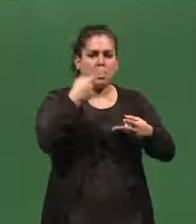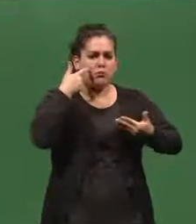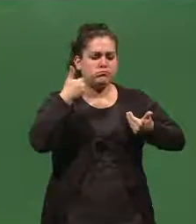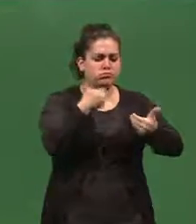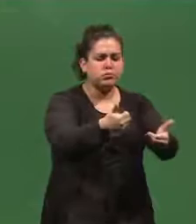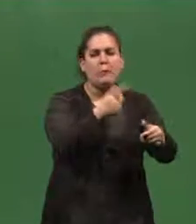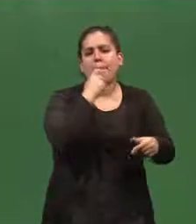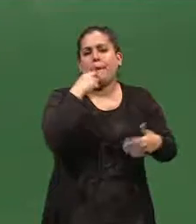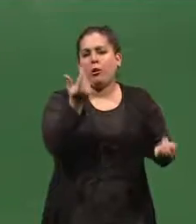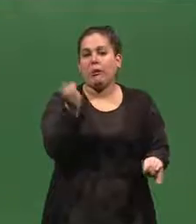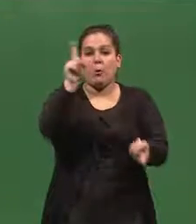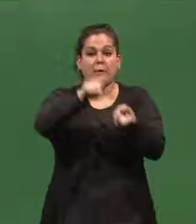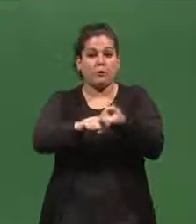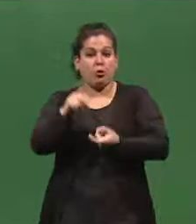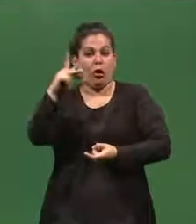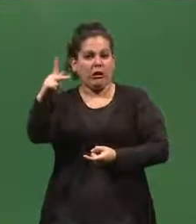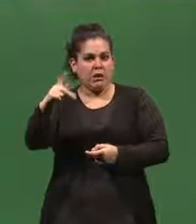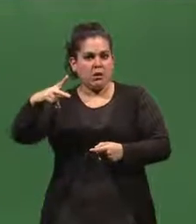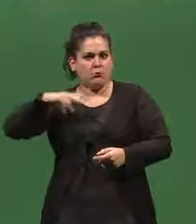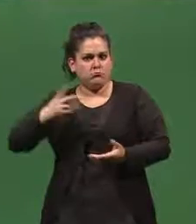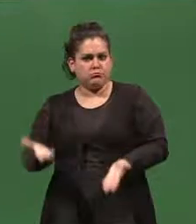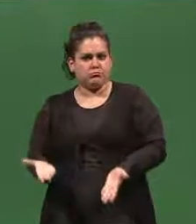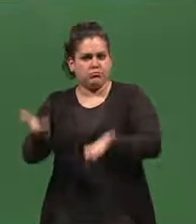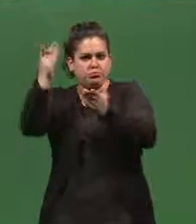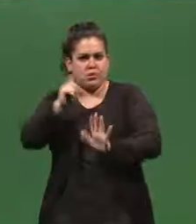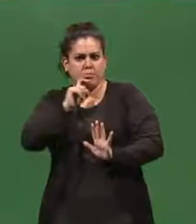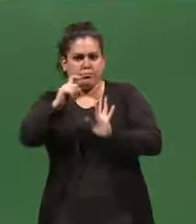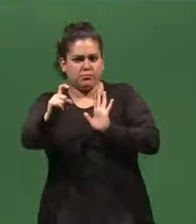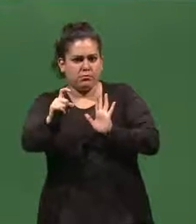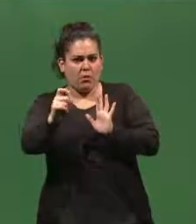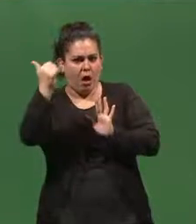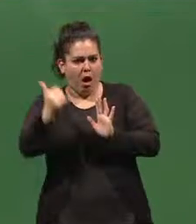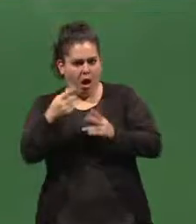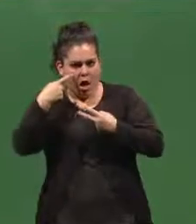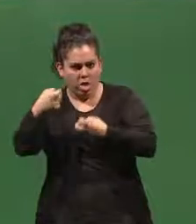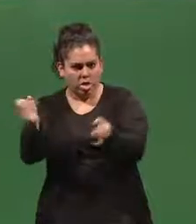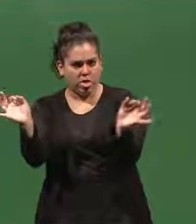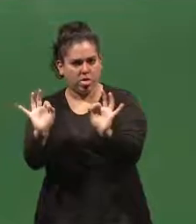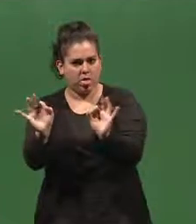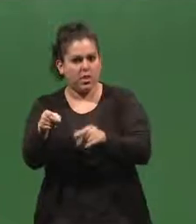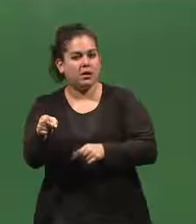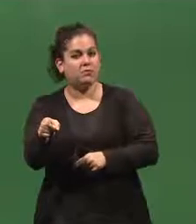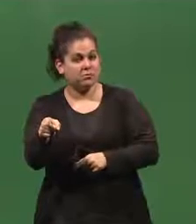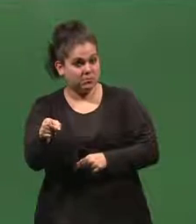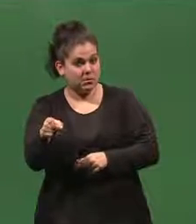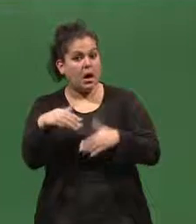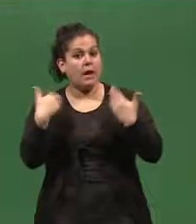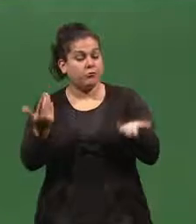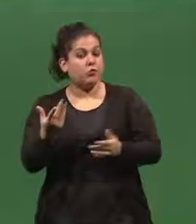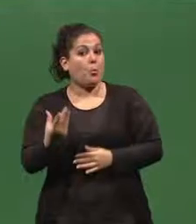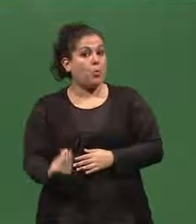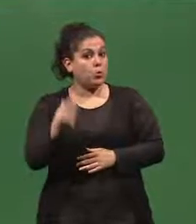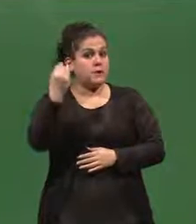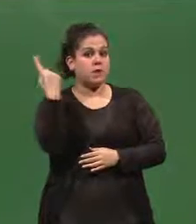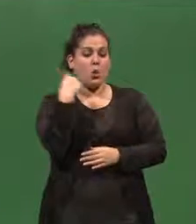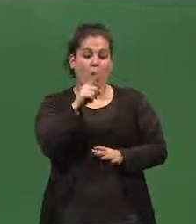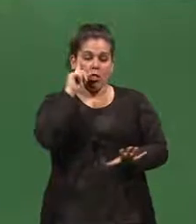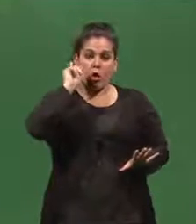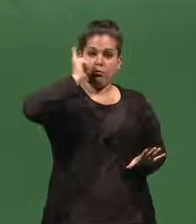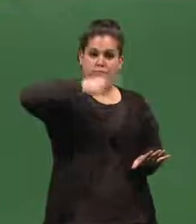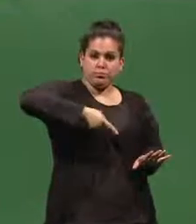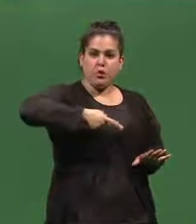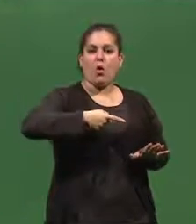enriquecimiento ilícito del matrimonio Kirchner por el juez Ollarvide. Y la idea es que una vez que estos fallos son